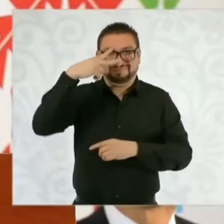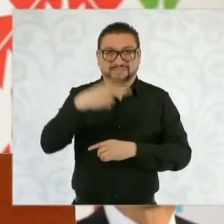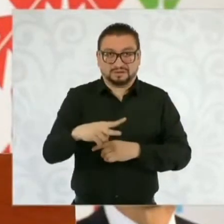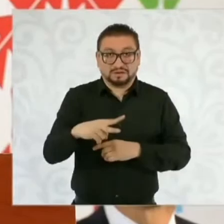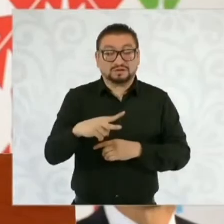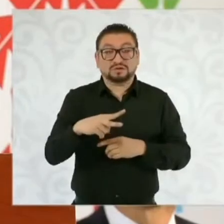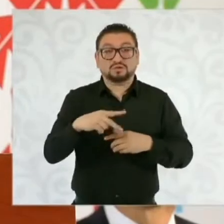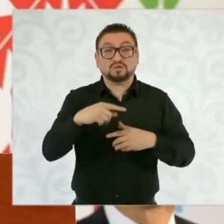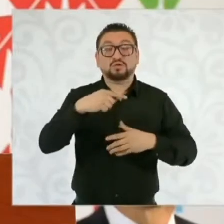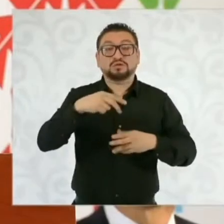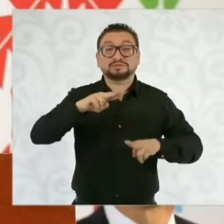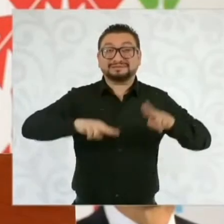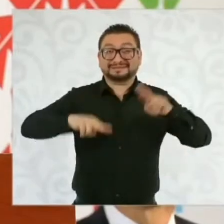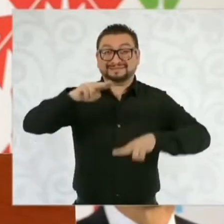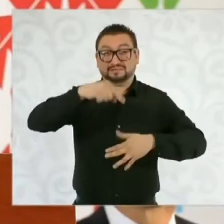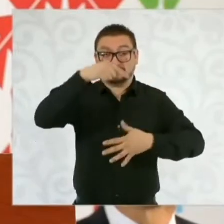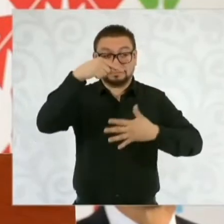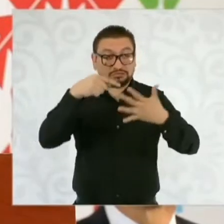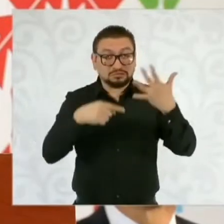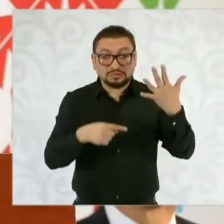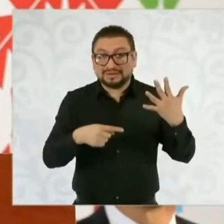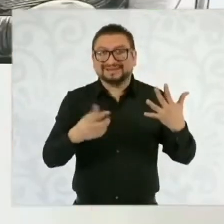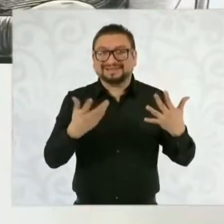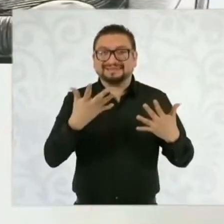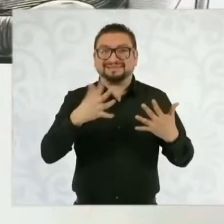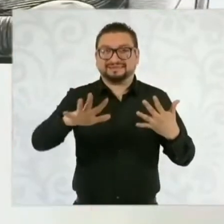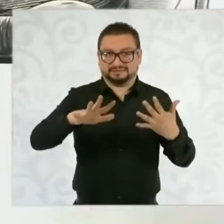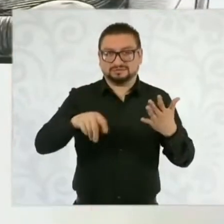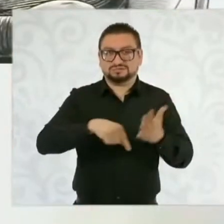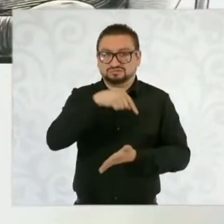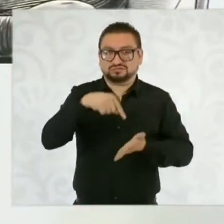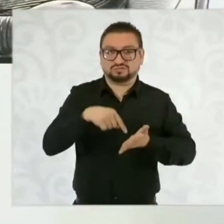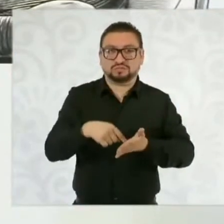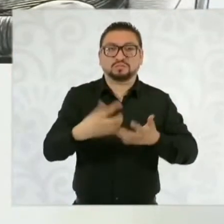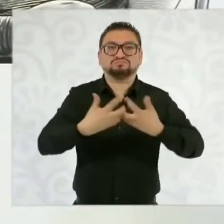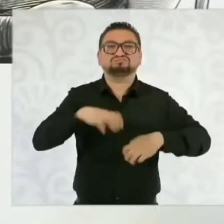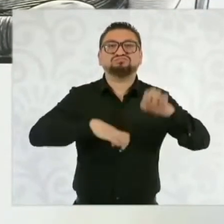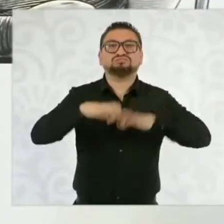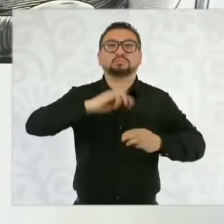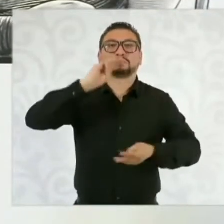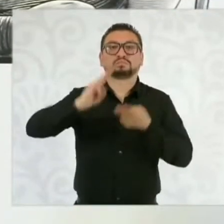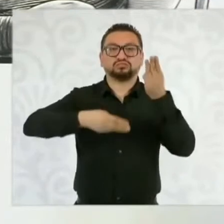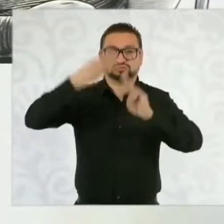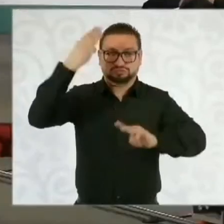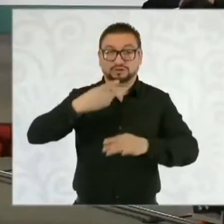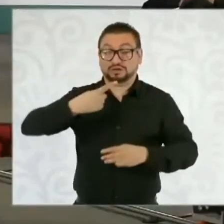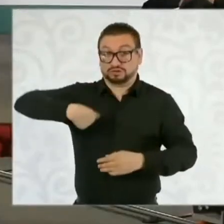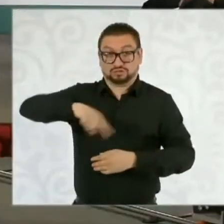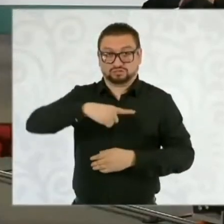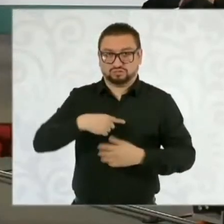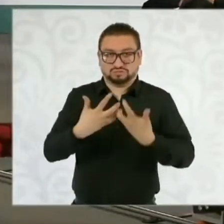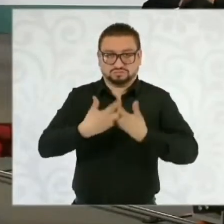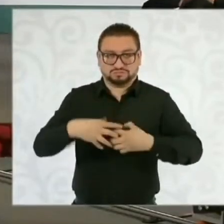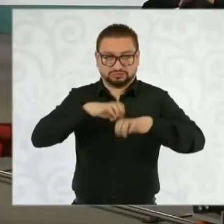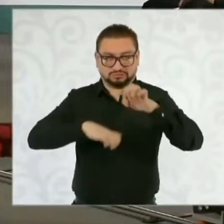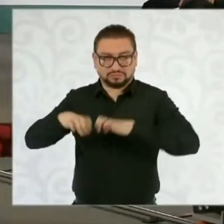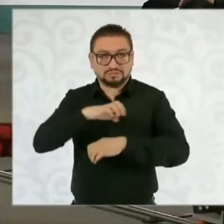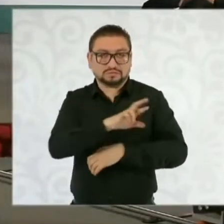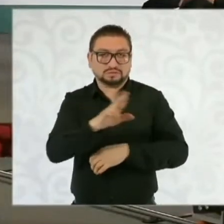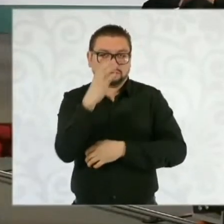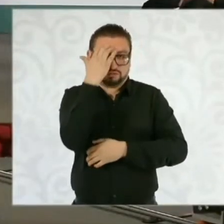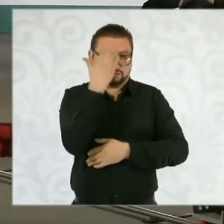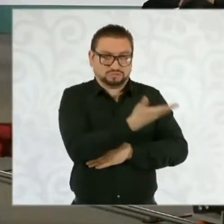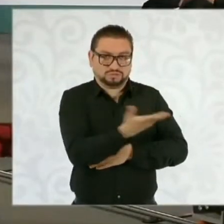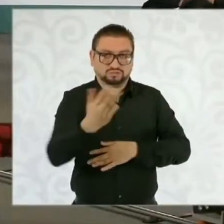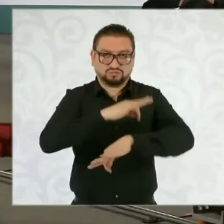10 países con más industria a nivel mundial. El sector empresarial reconocemos el esfuerzo continuo de los